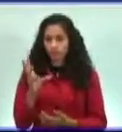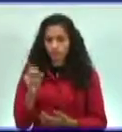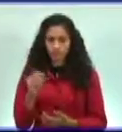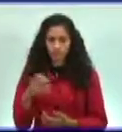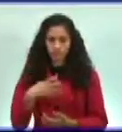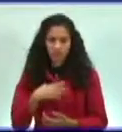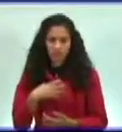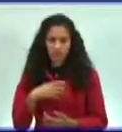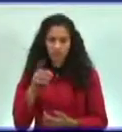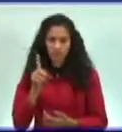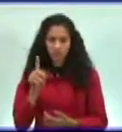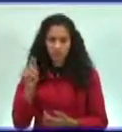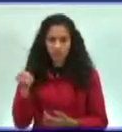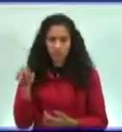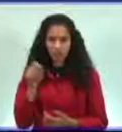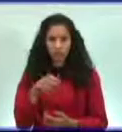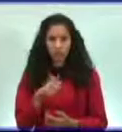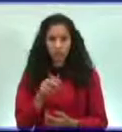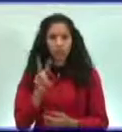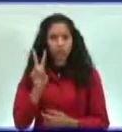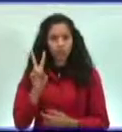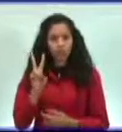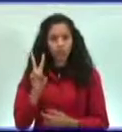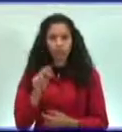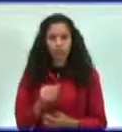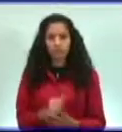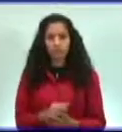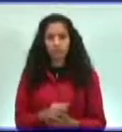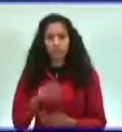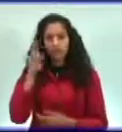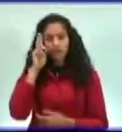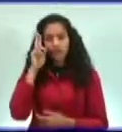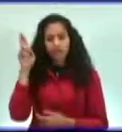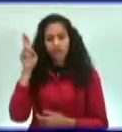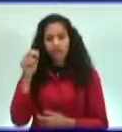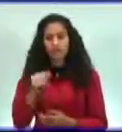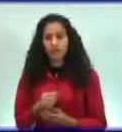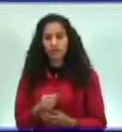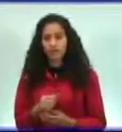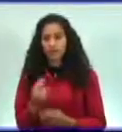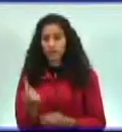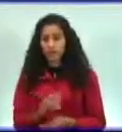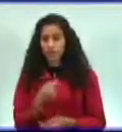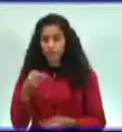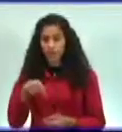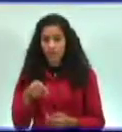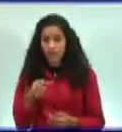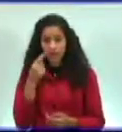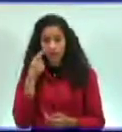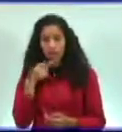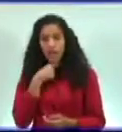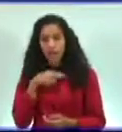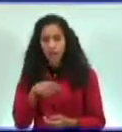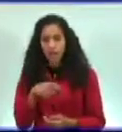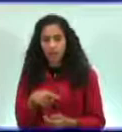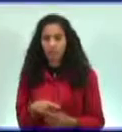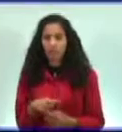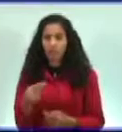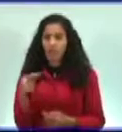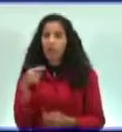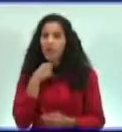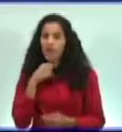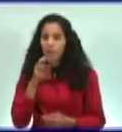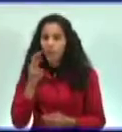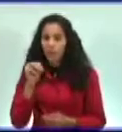sin tachar? 2. Recuerden que en esta ocasión el minuendo